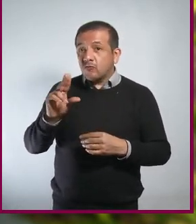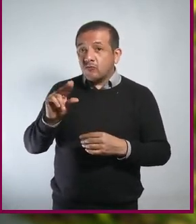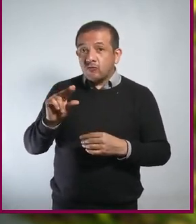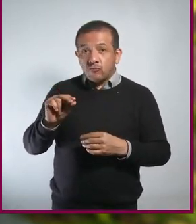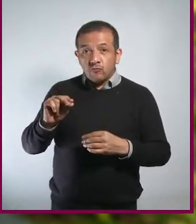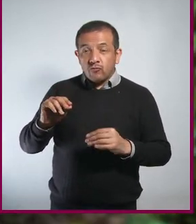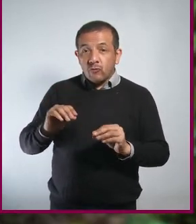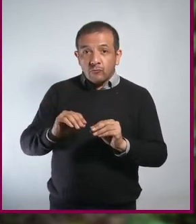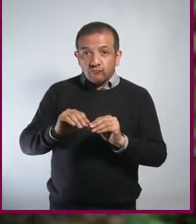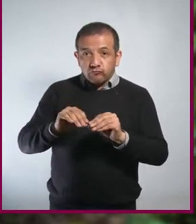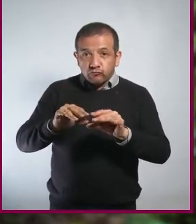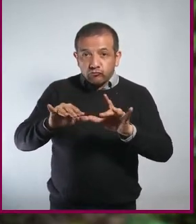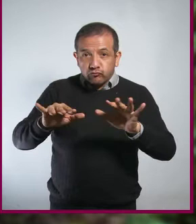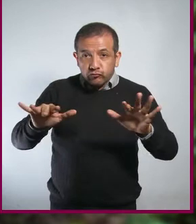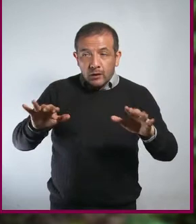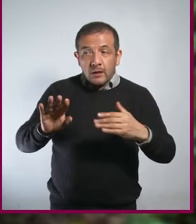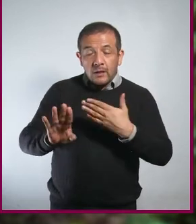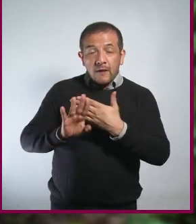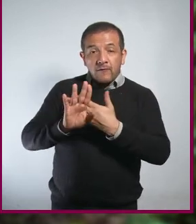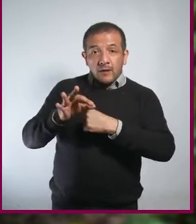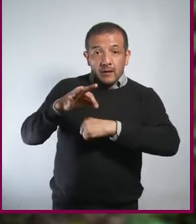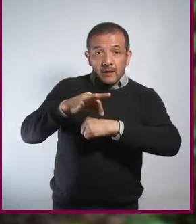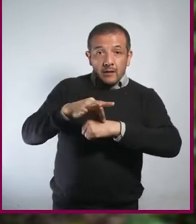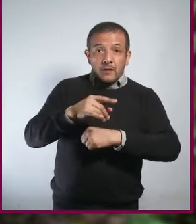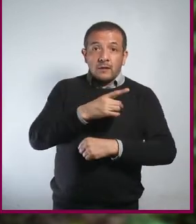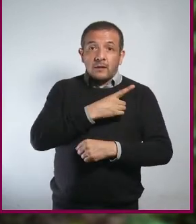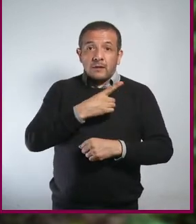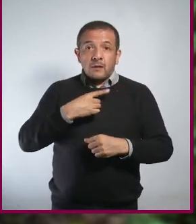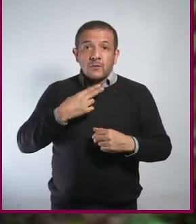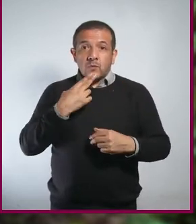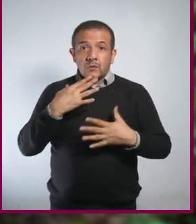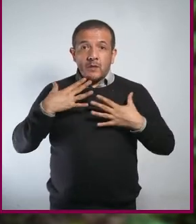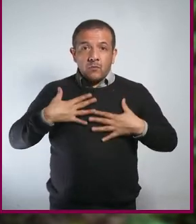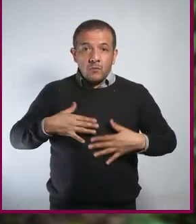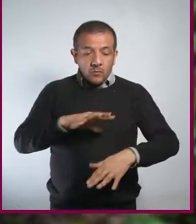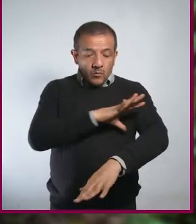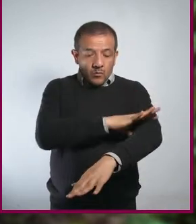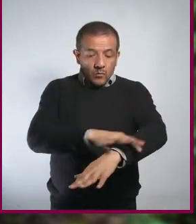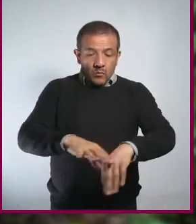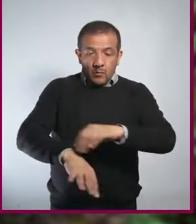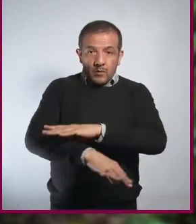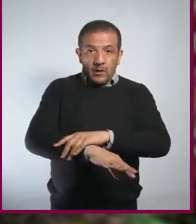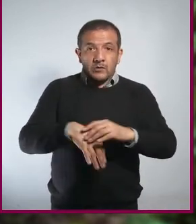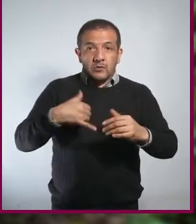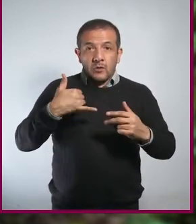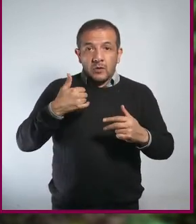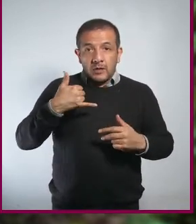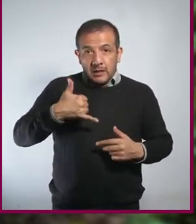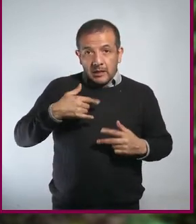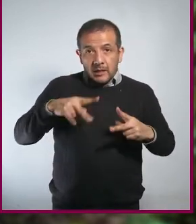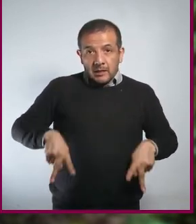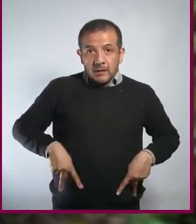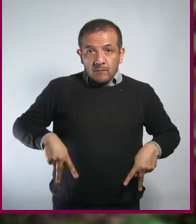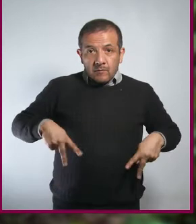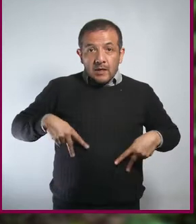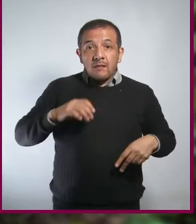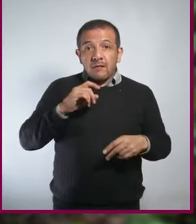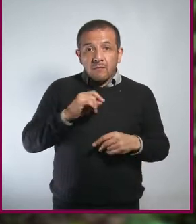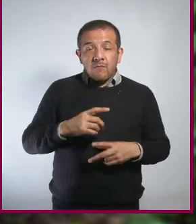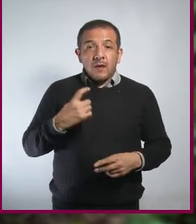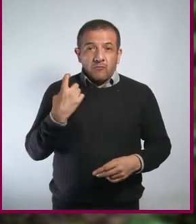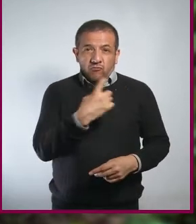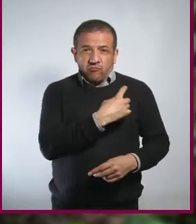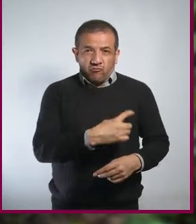picaduras. El uso de ropa que cubra brazos y piernas, así como de repelentes sobre la ropa.